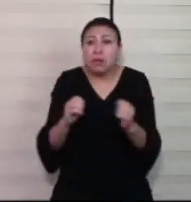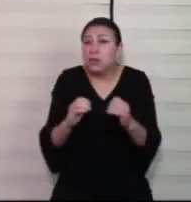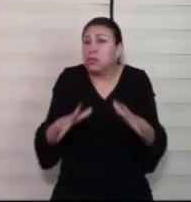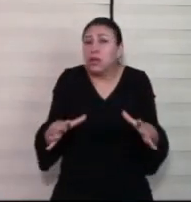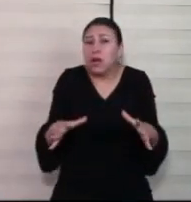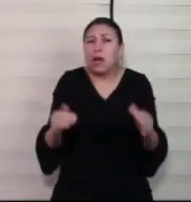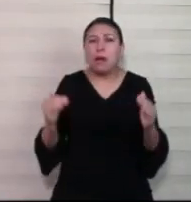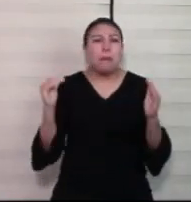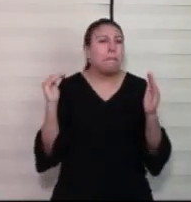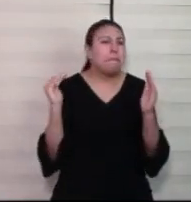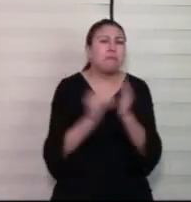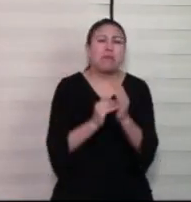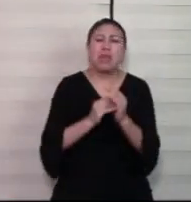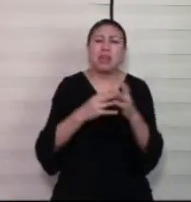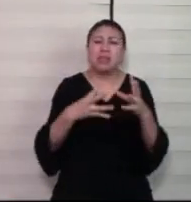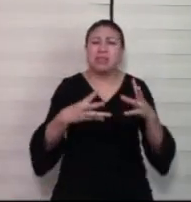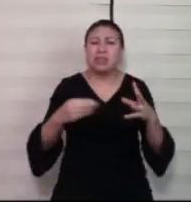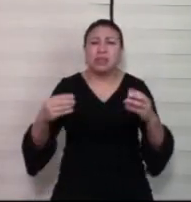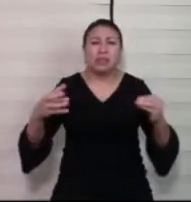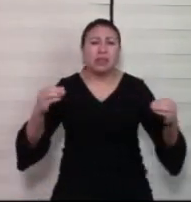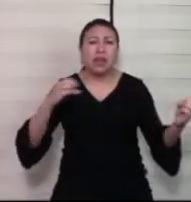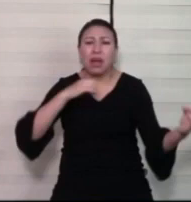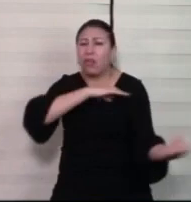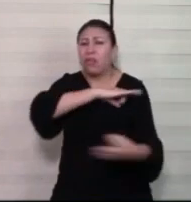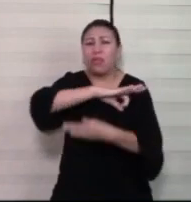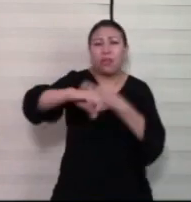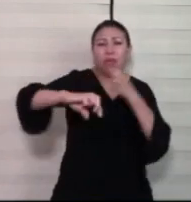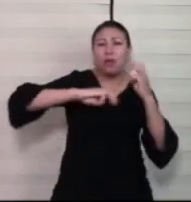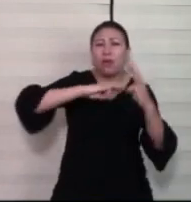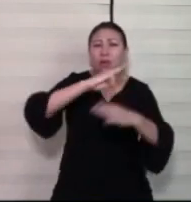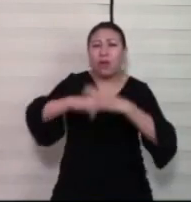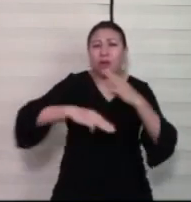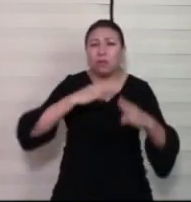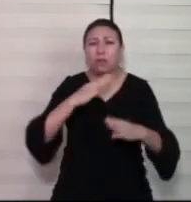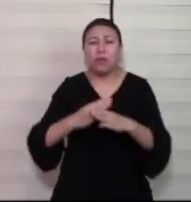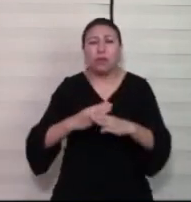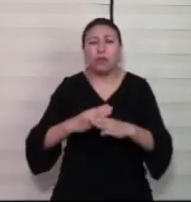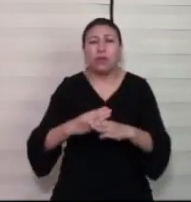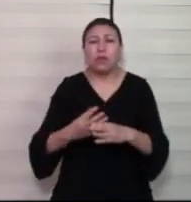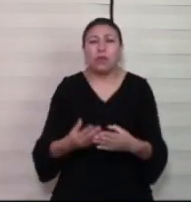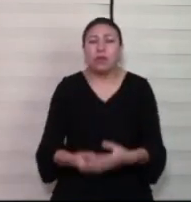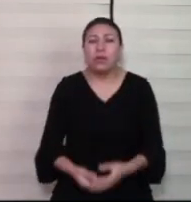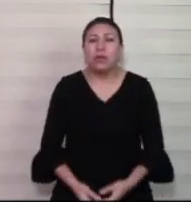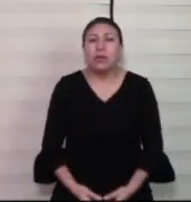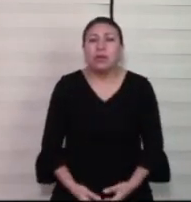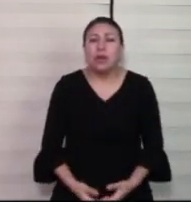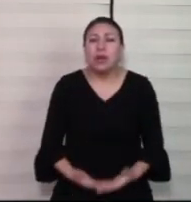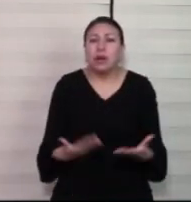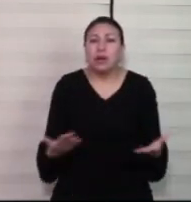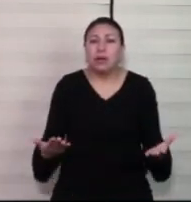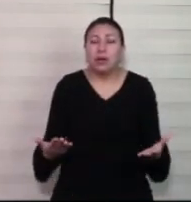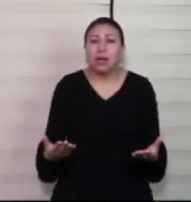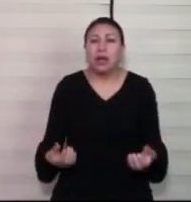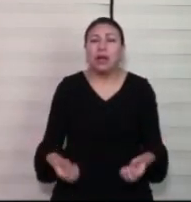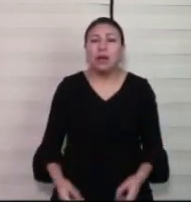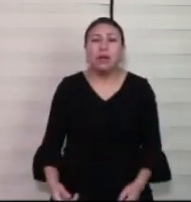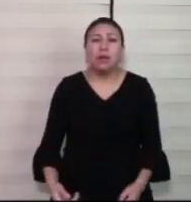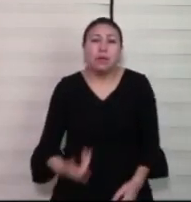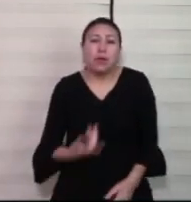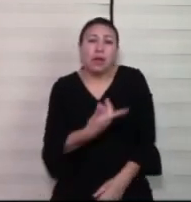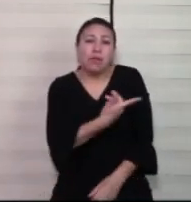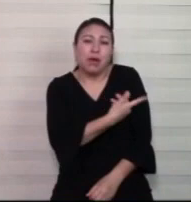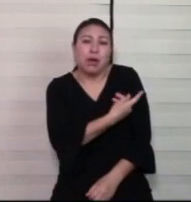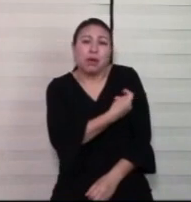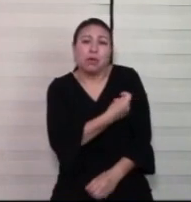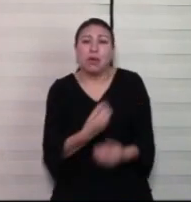Miles contagiados alrededor del mundo. Ya la gran novedad es que ya vamos a tener una vacuna.